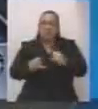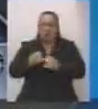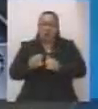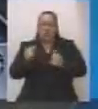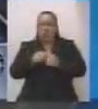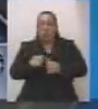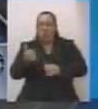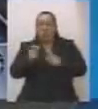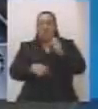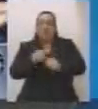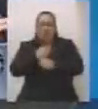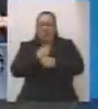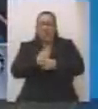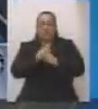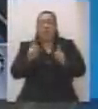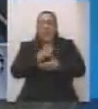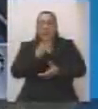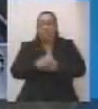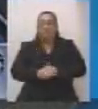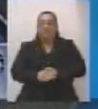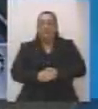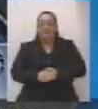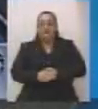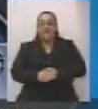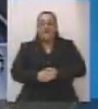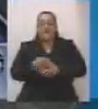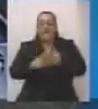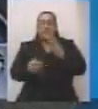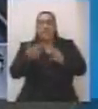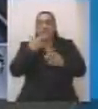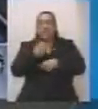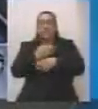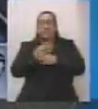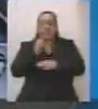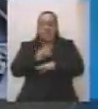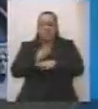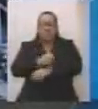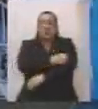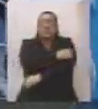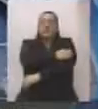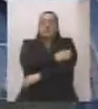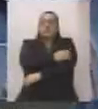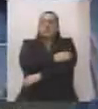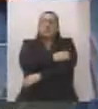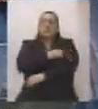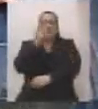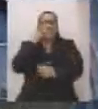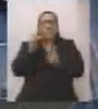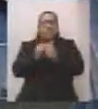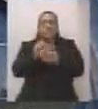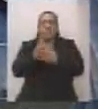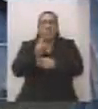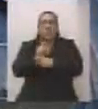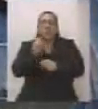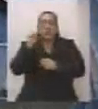con otros trabajadores. Pero el problema es que mejorar las capacitaciones mediante la educación es